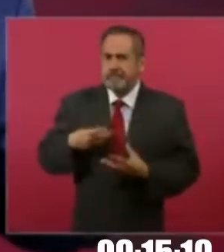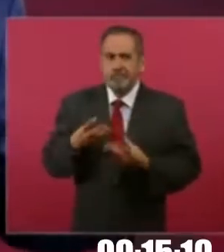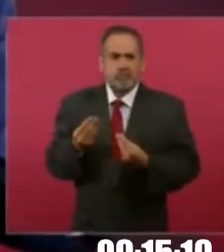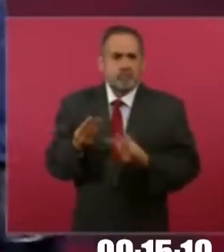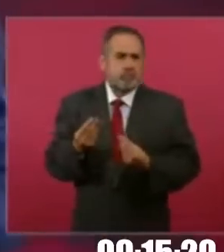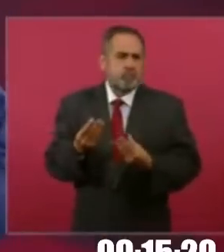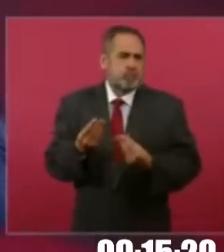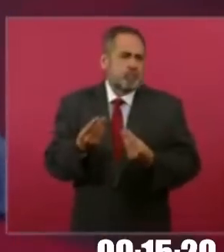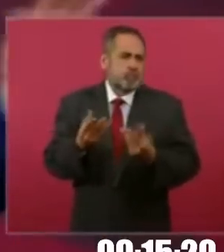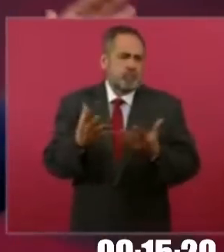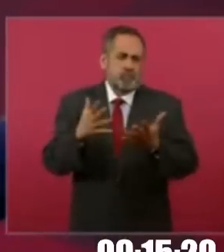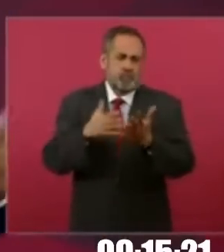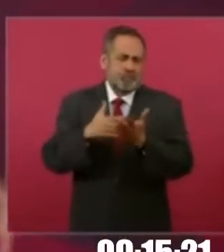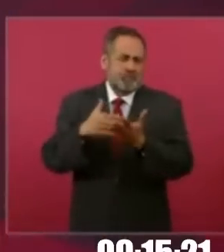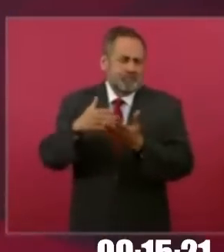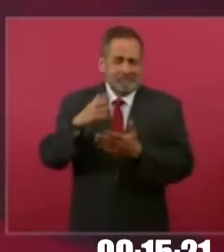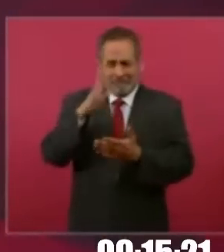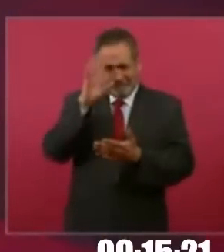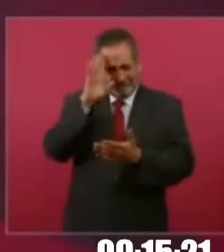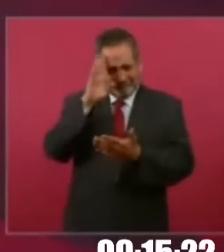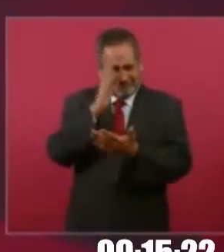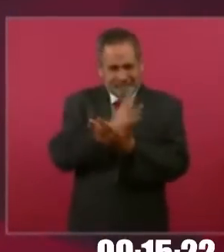de exagerado